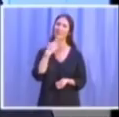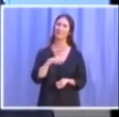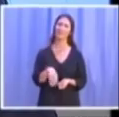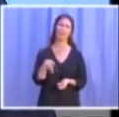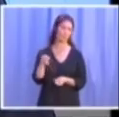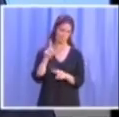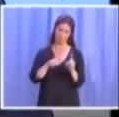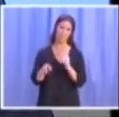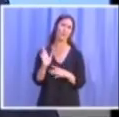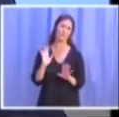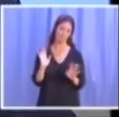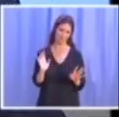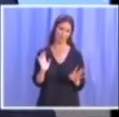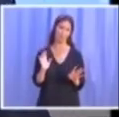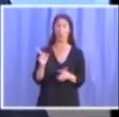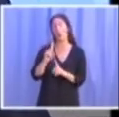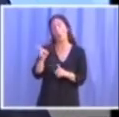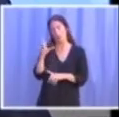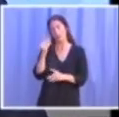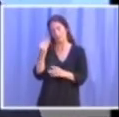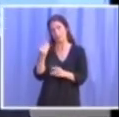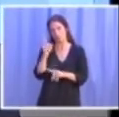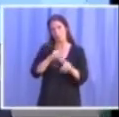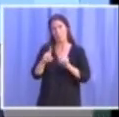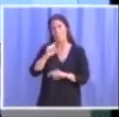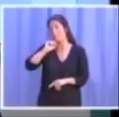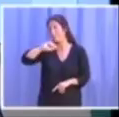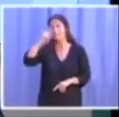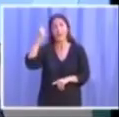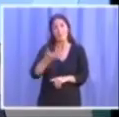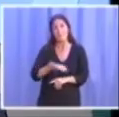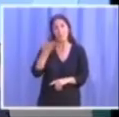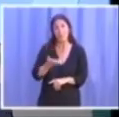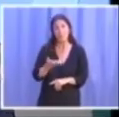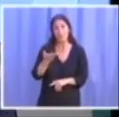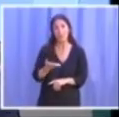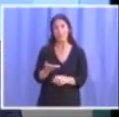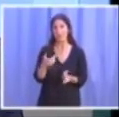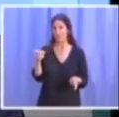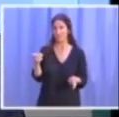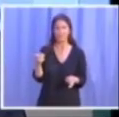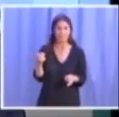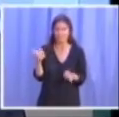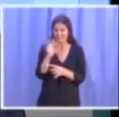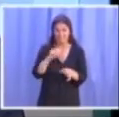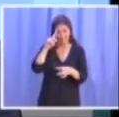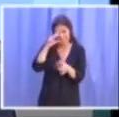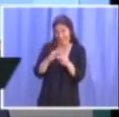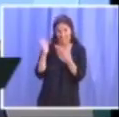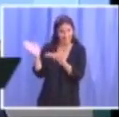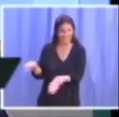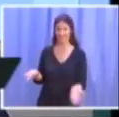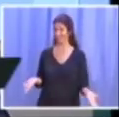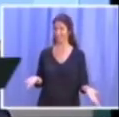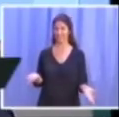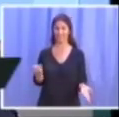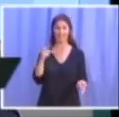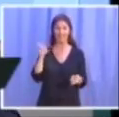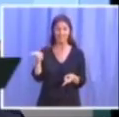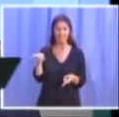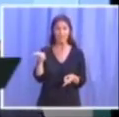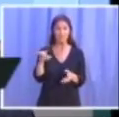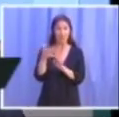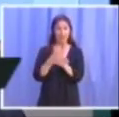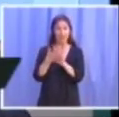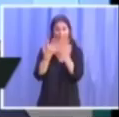tiene un problema. Bueno, tiene muchos, pero el más importante es que no tiene credibilidad. Sí, pero lo va es a que decir, usted se está dirigiendo